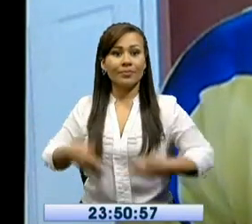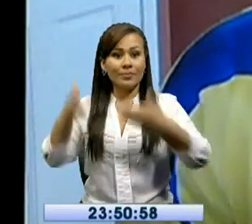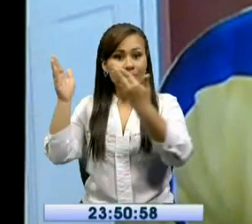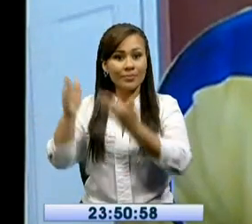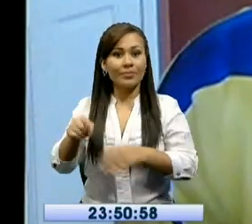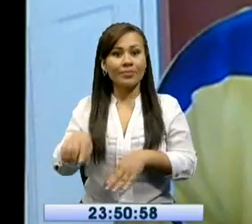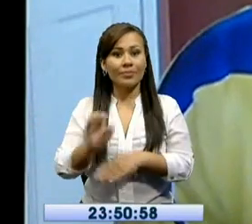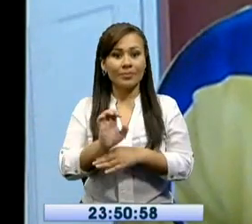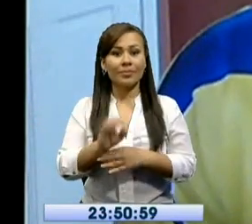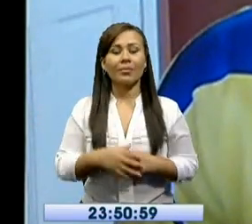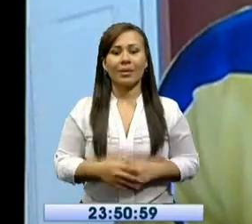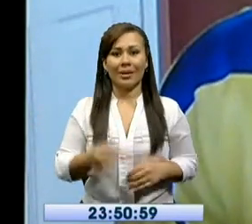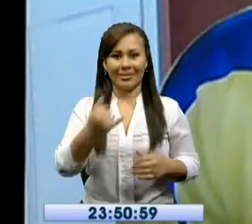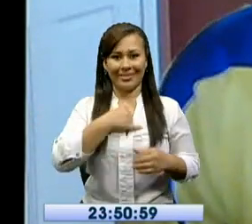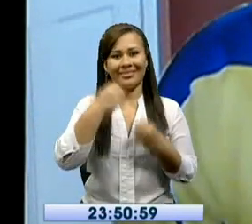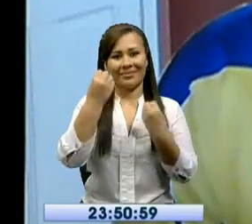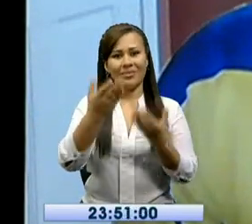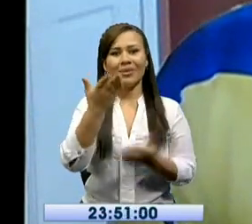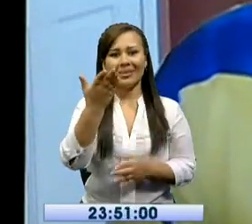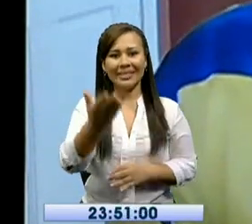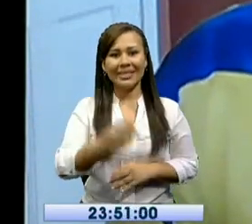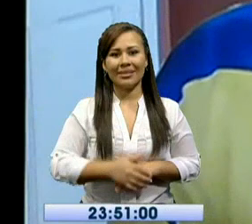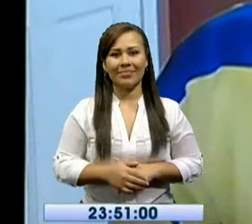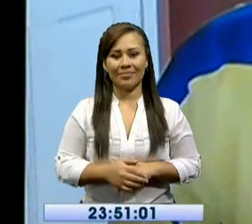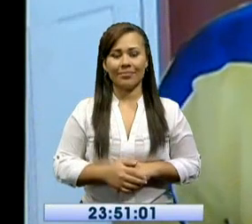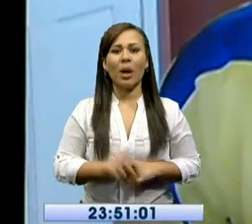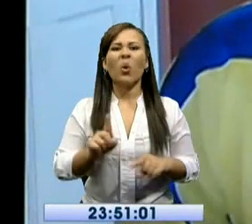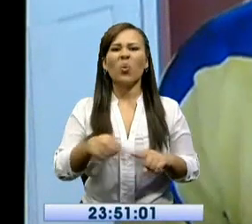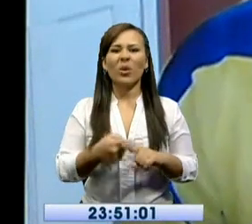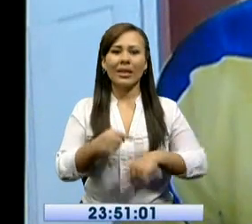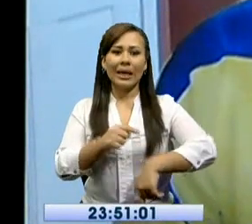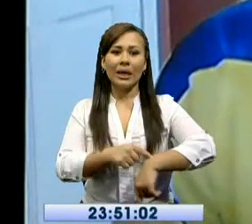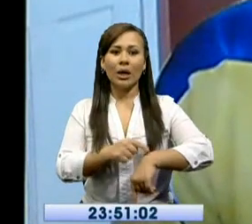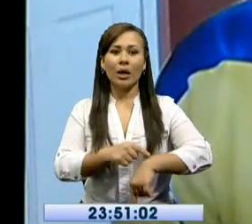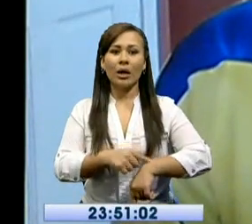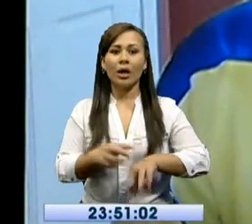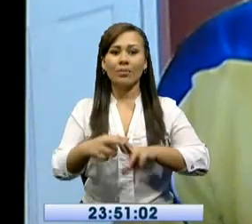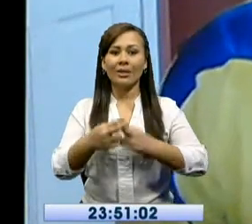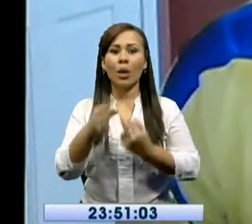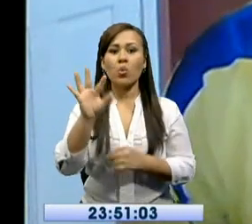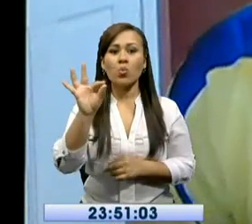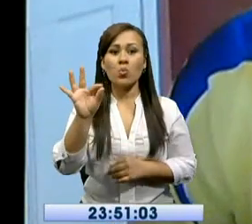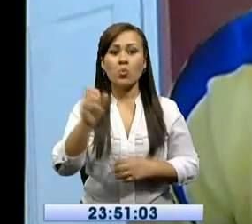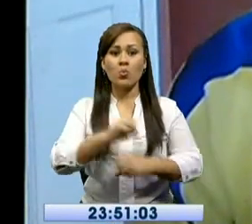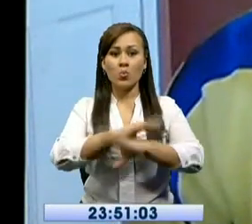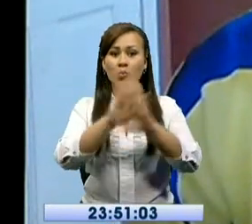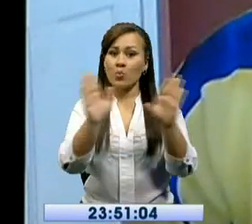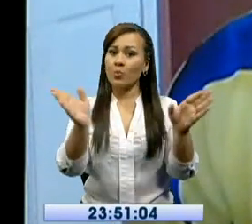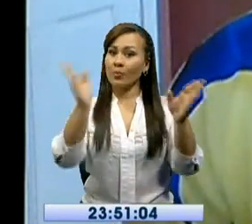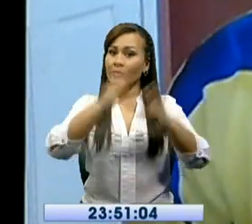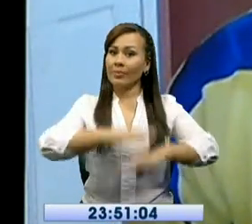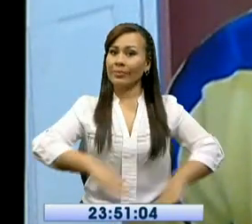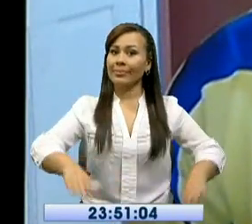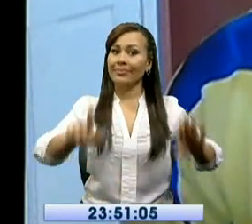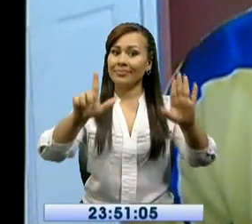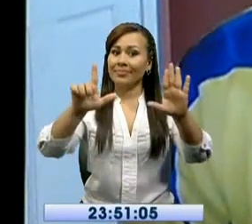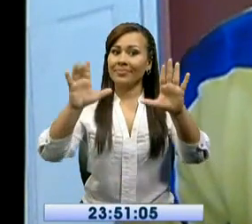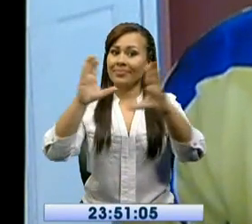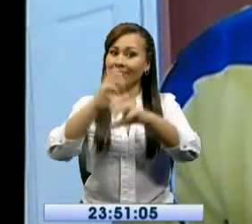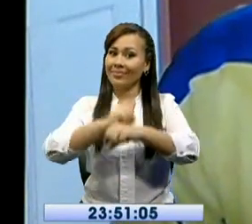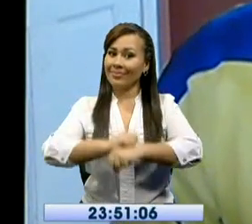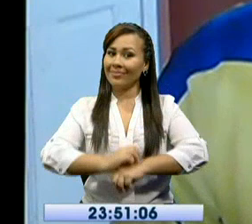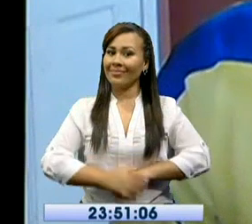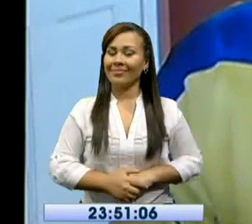que les tenía que indicar. El acto empezará a las 9 de la mañana y culminará a las 7 de la